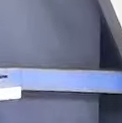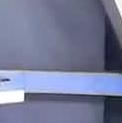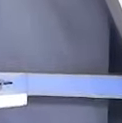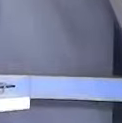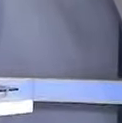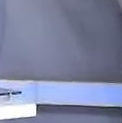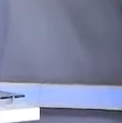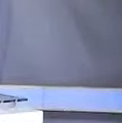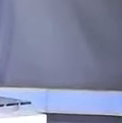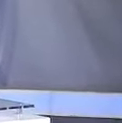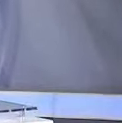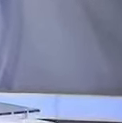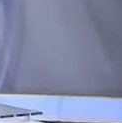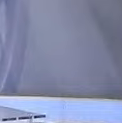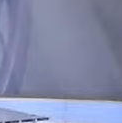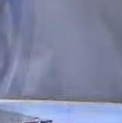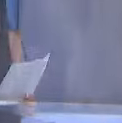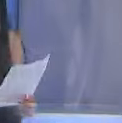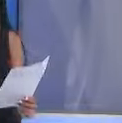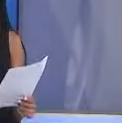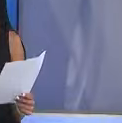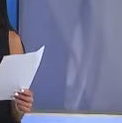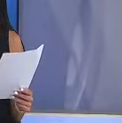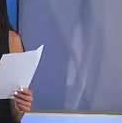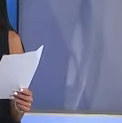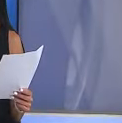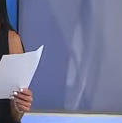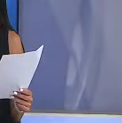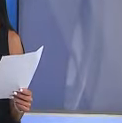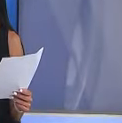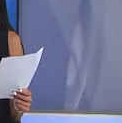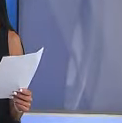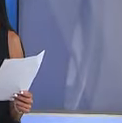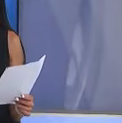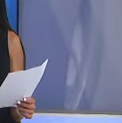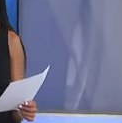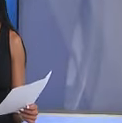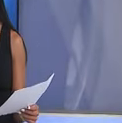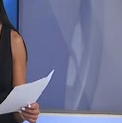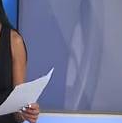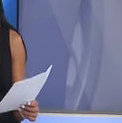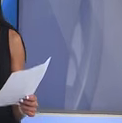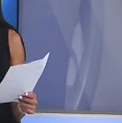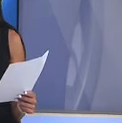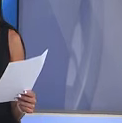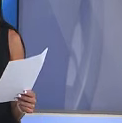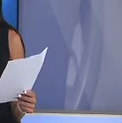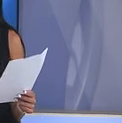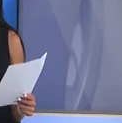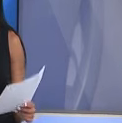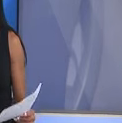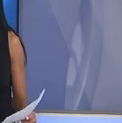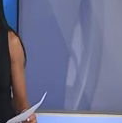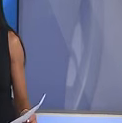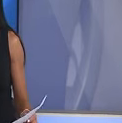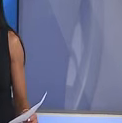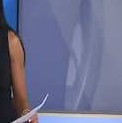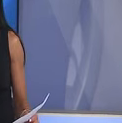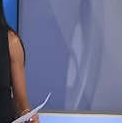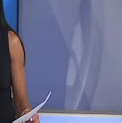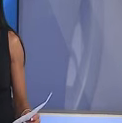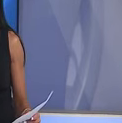el presidente Bernardo Arévalo ofrece conferencia de prensa sobre su reunión con los alcaldes de Petén además de abordar varios temas de